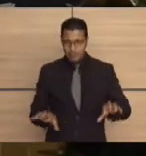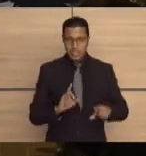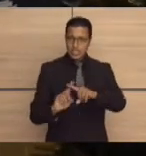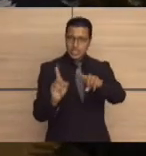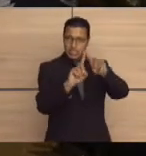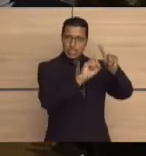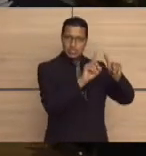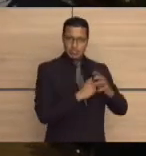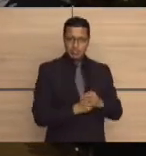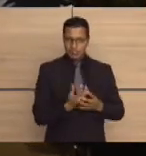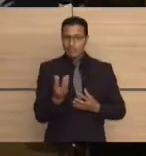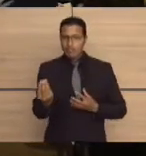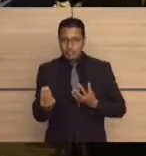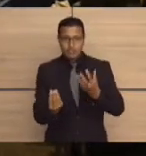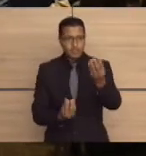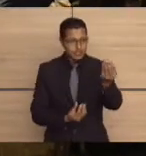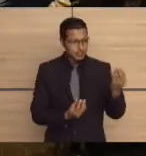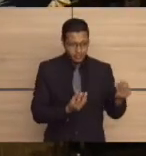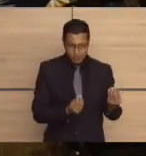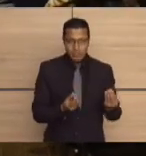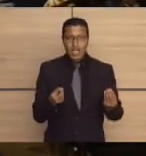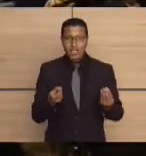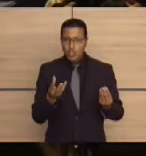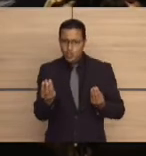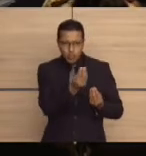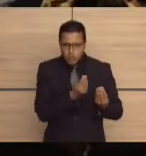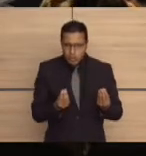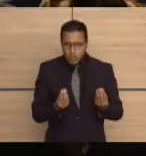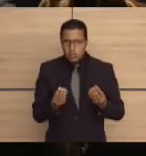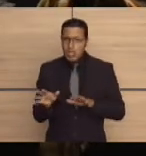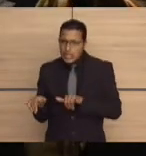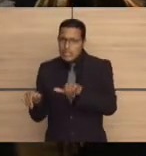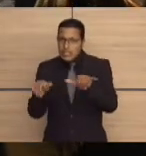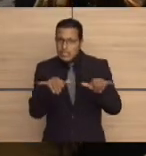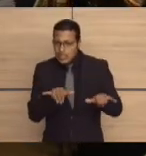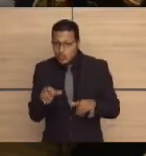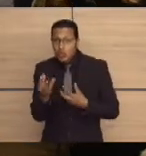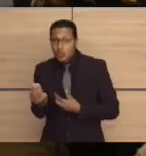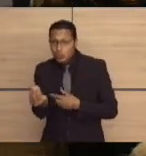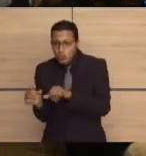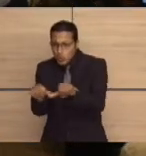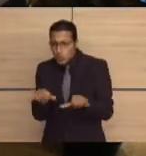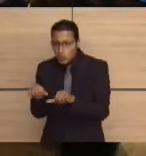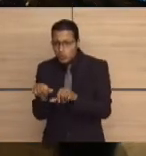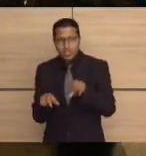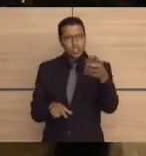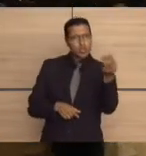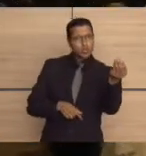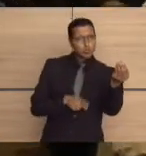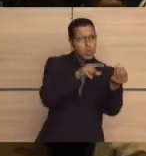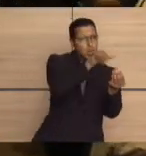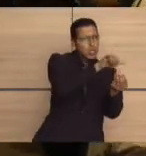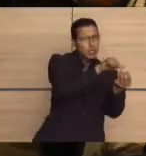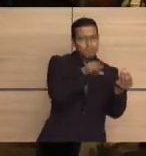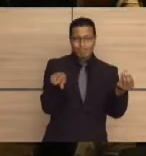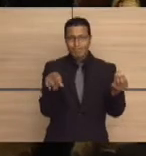una de esas naciones era homogénea en sí misma y distinta de las otras regiones vecinas.